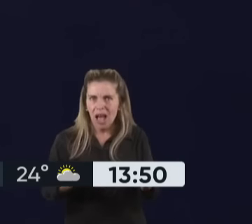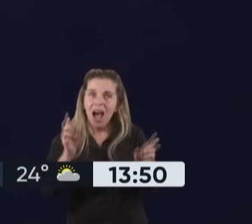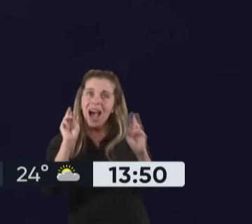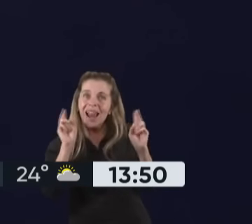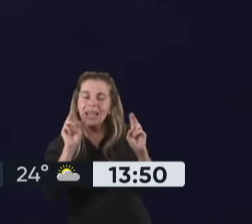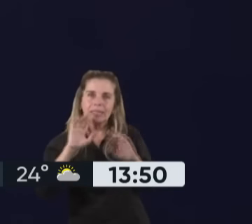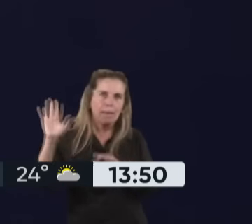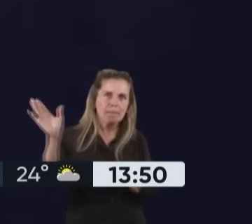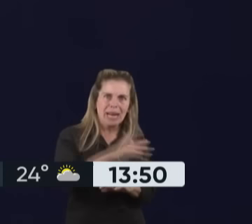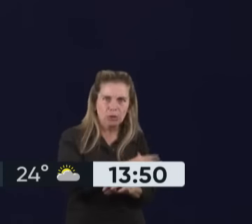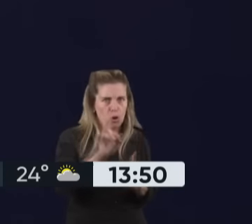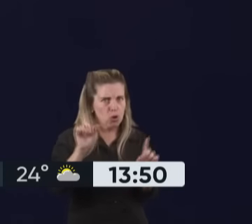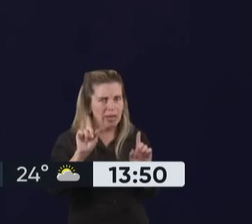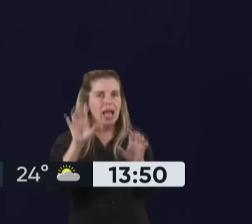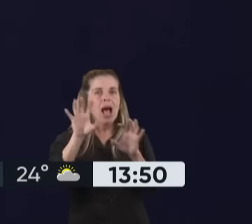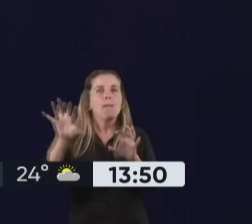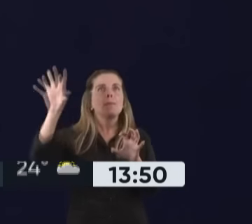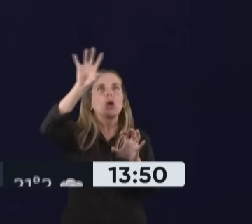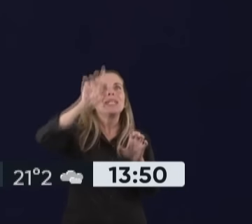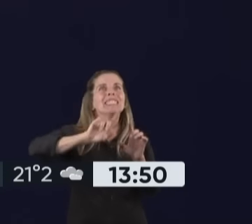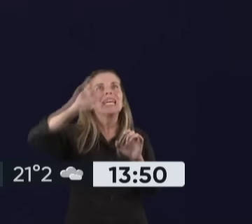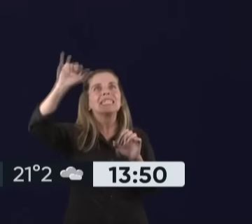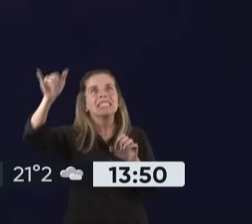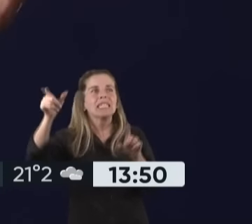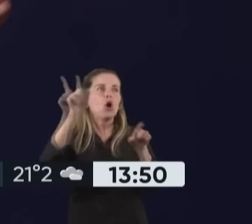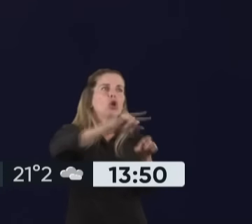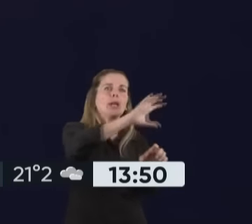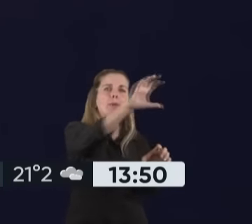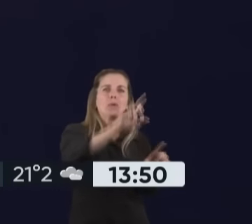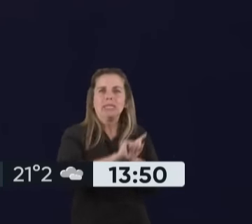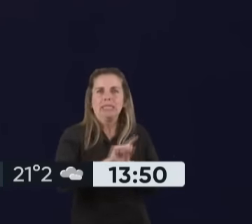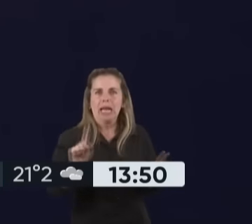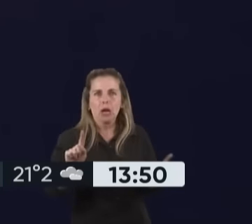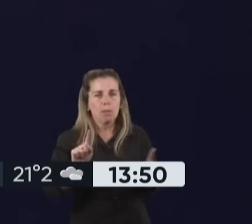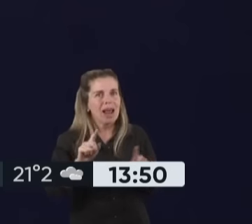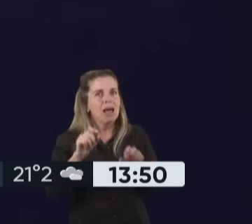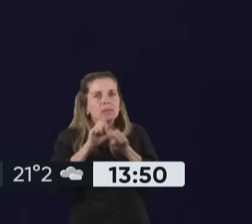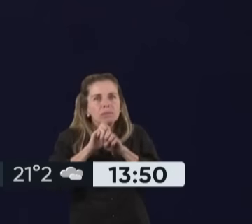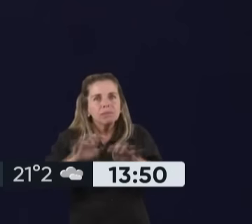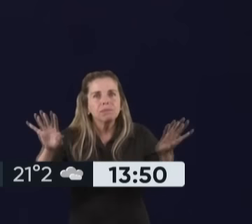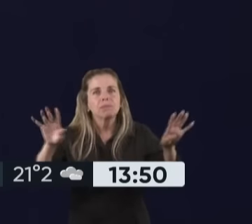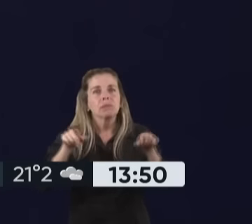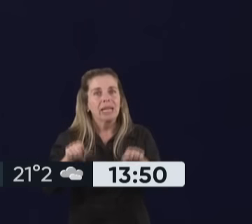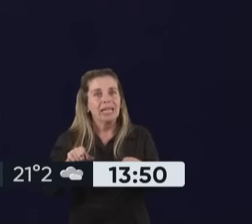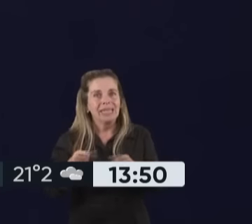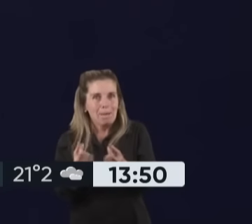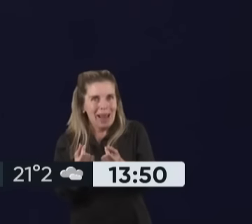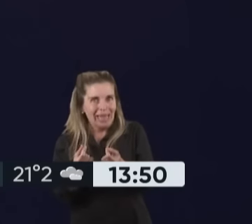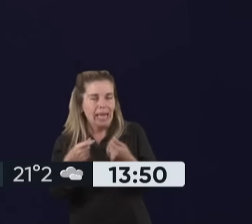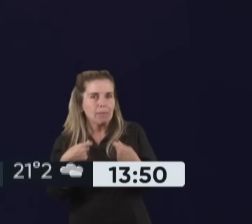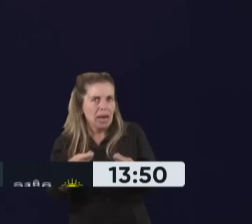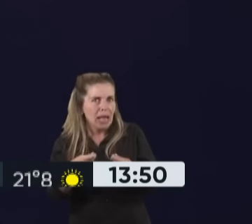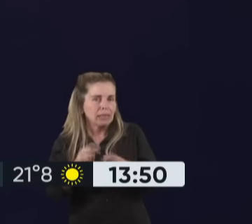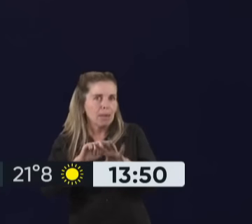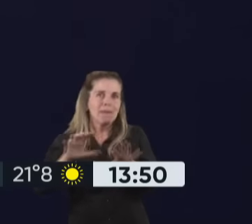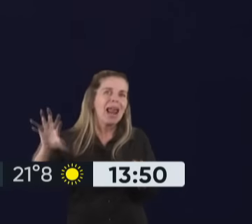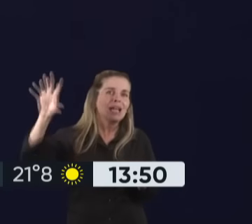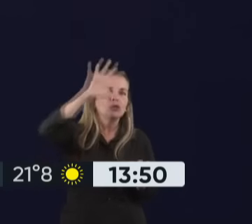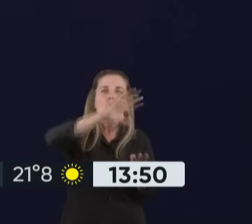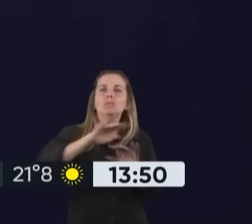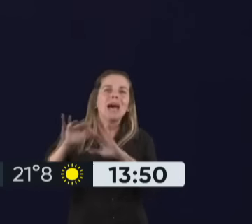tendríamos zonas de la Argentina donde no tendríamos acceso a Internet. Este Fondo Universal tiene ese sentido. Son